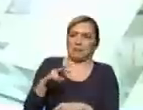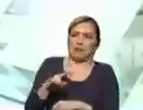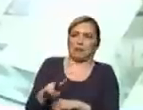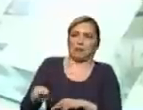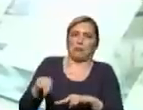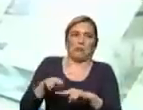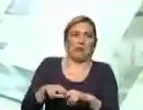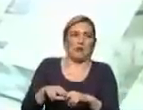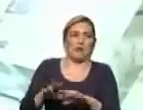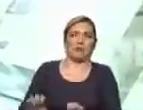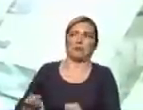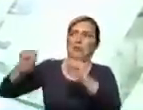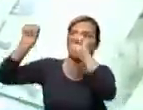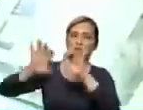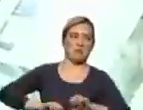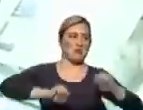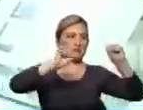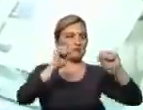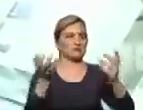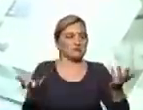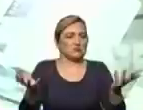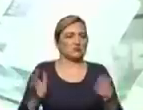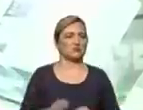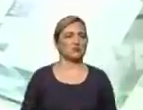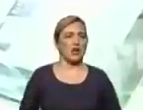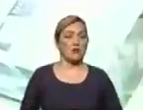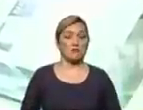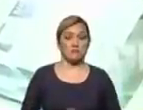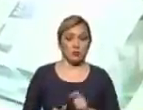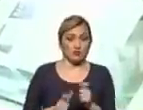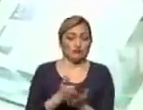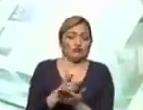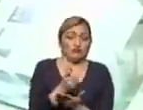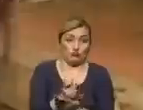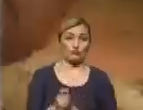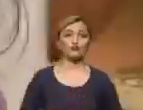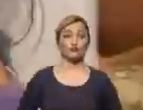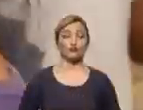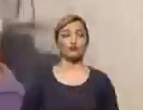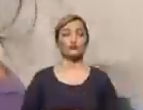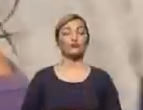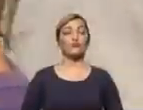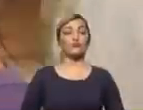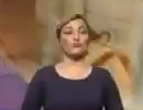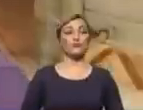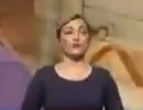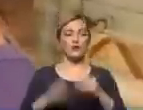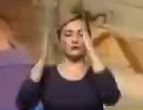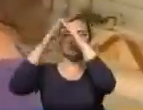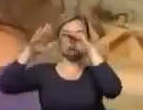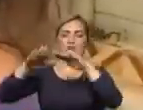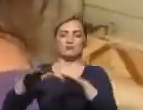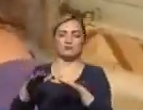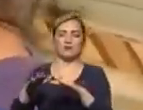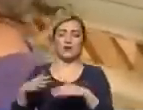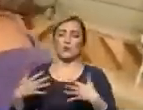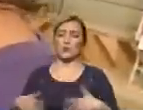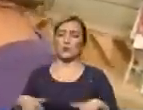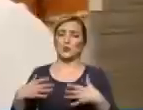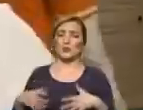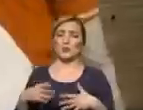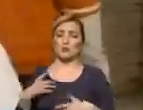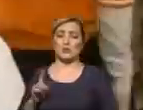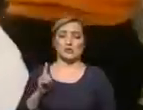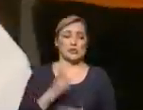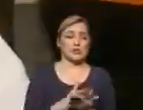Hemos abierto y para qué, gracias a Dios, sí se ha movido un poco. La gente parece que ha venido a comprar. Después de tanto encerramiento, venir a comprar lo que es